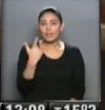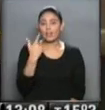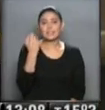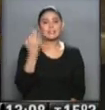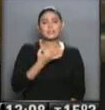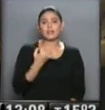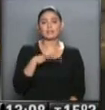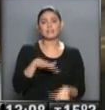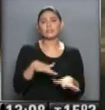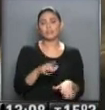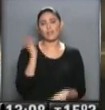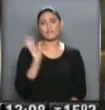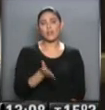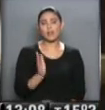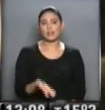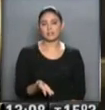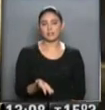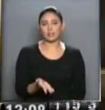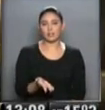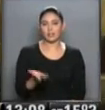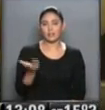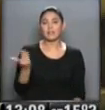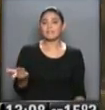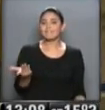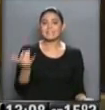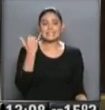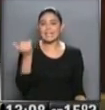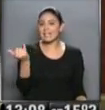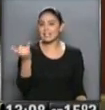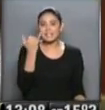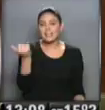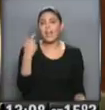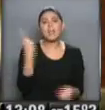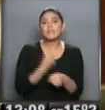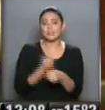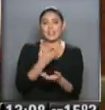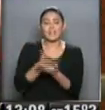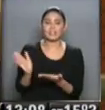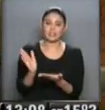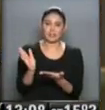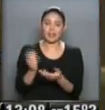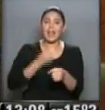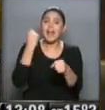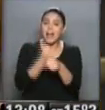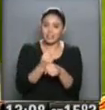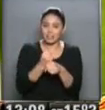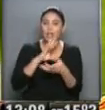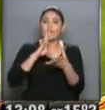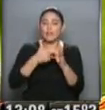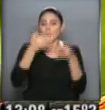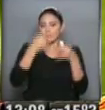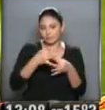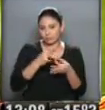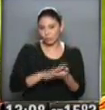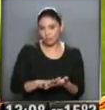tener todos estos hechos de violencia y que evidentemente ya pasan a ser imposibles de erradicar hasta que no se tomen medidas en serio. ¿Qué